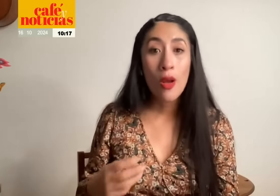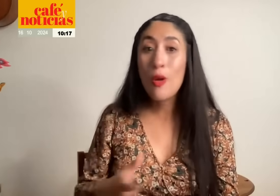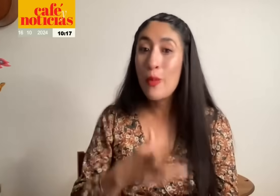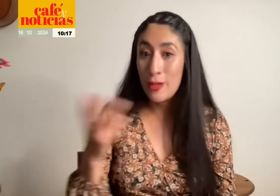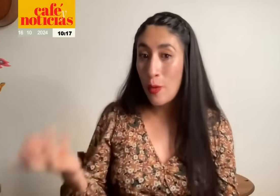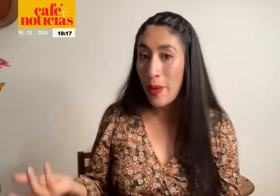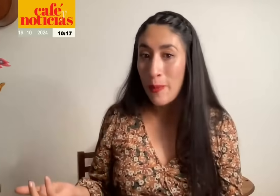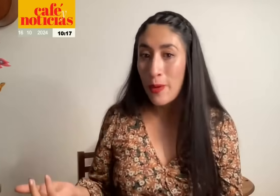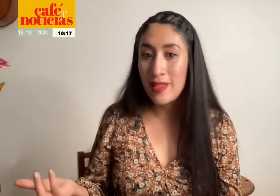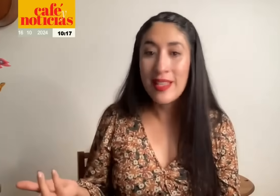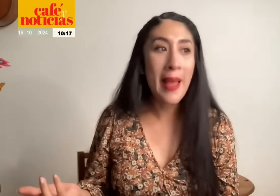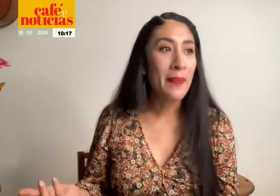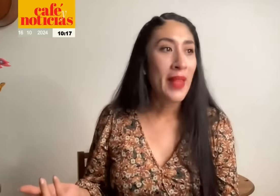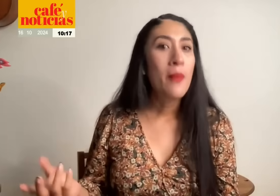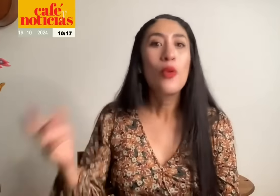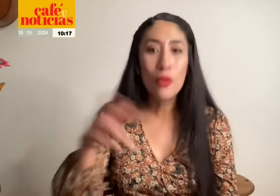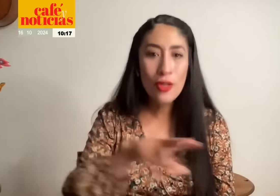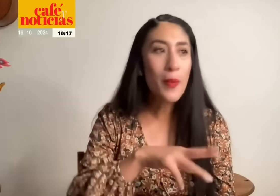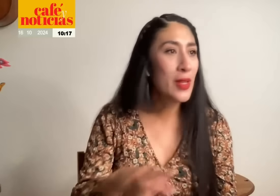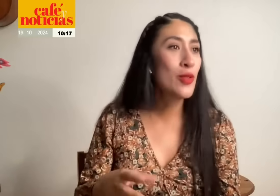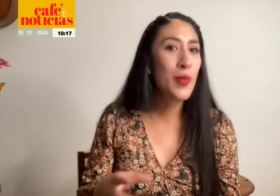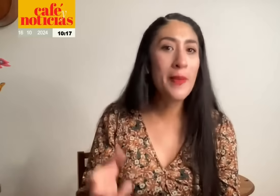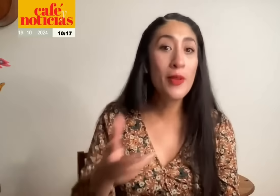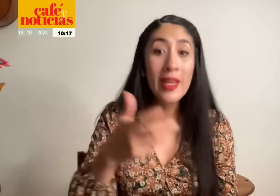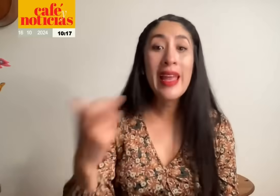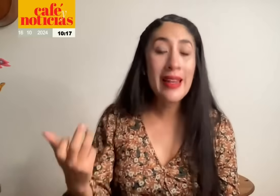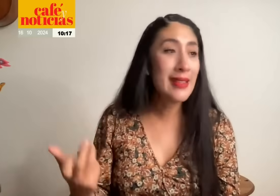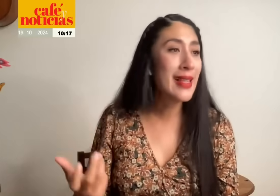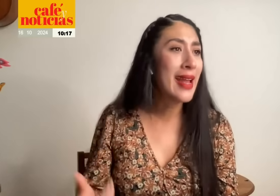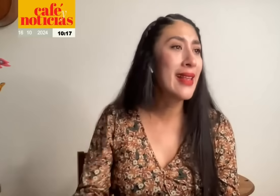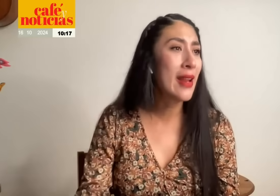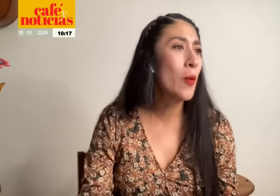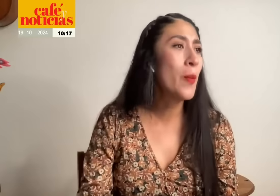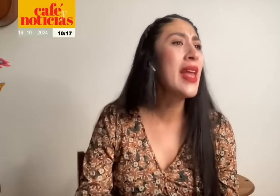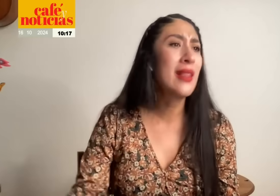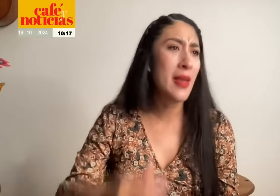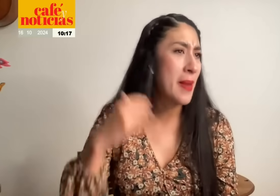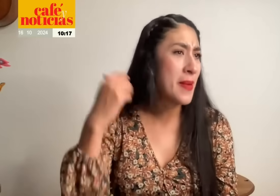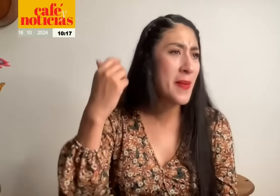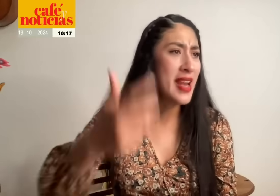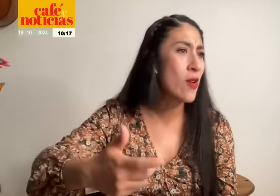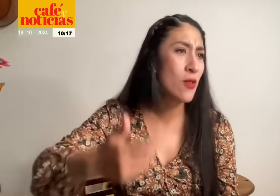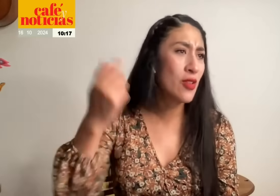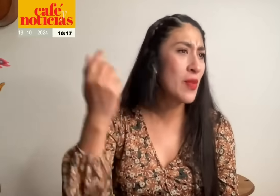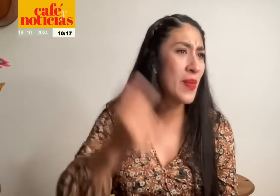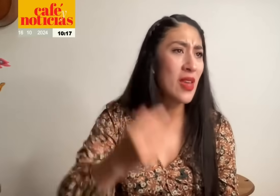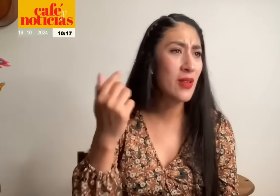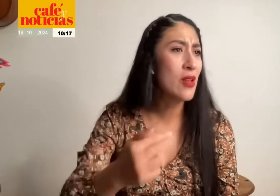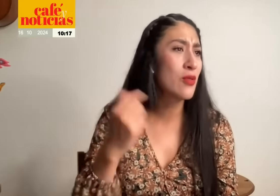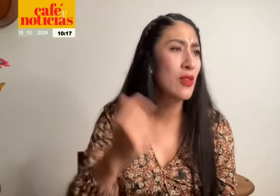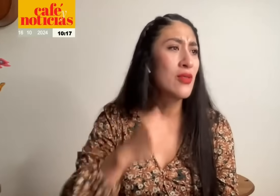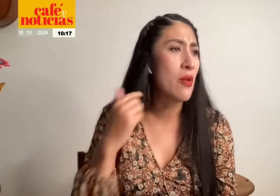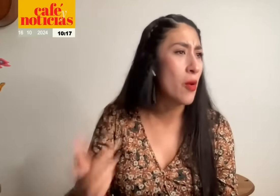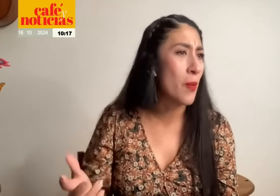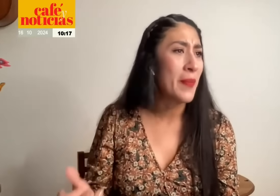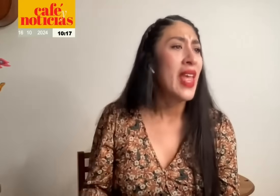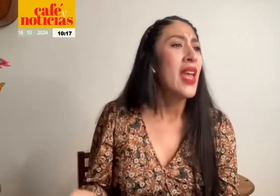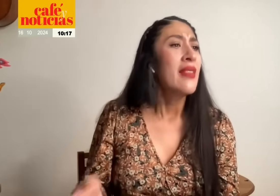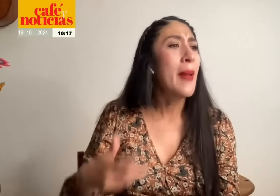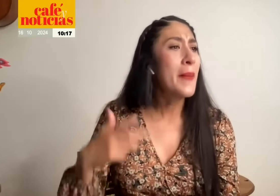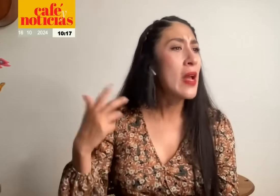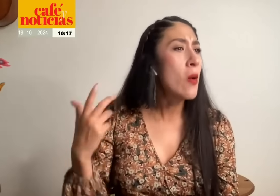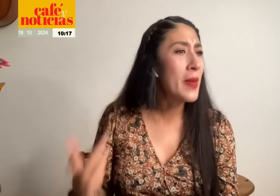cercano, como el superpolicía, justo por estos premios que él en esta carta recupera. Dice: "A mí me han reconocido en México, Estados Unidos y